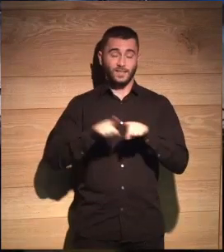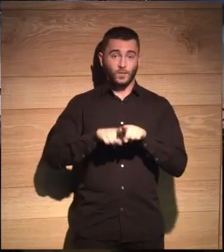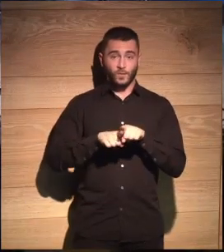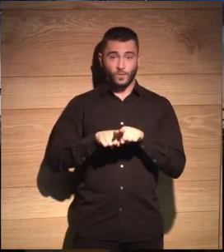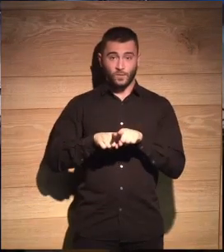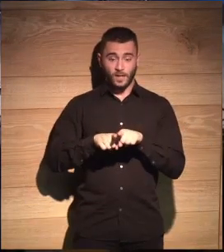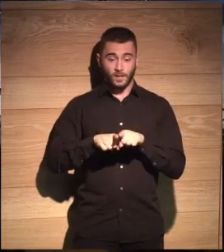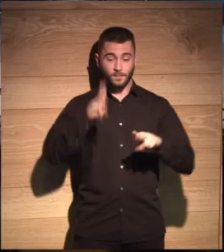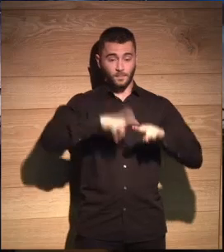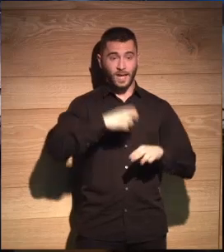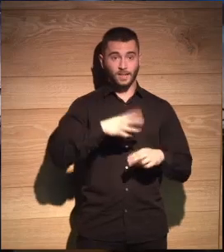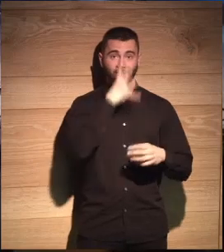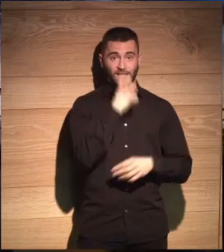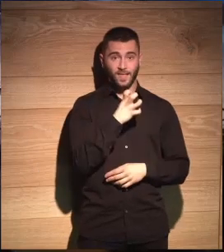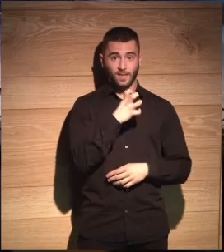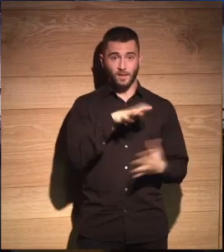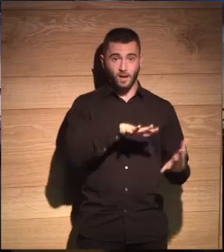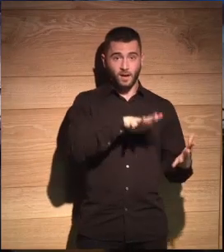tenido Blacksad a lo largo de